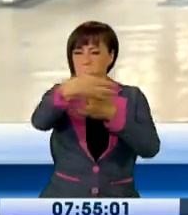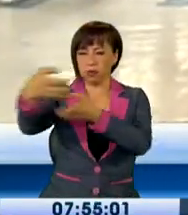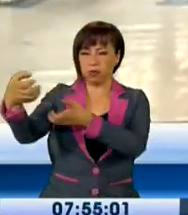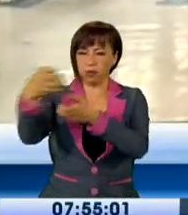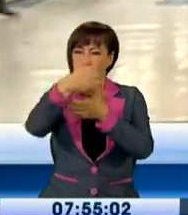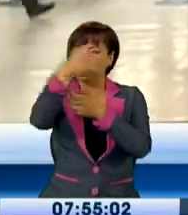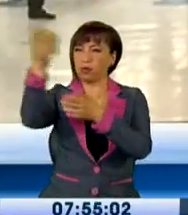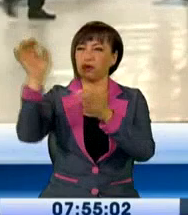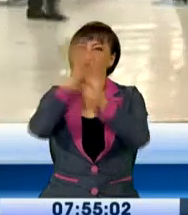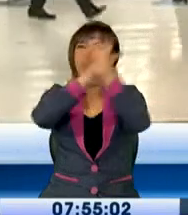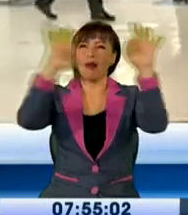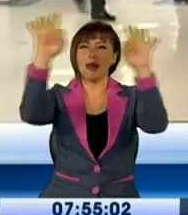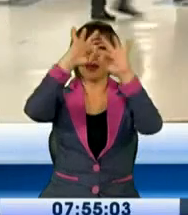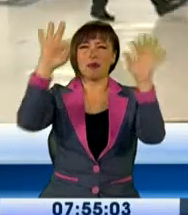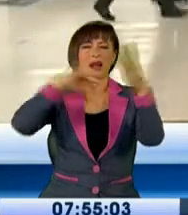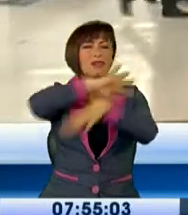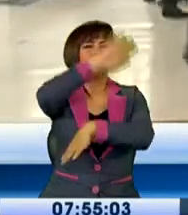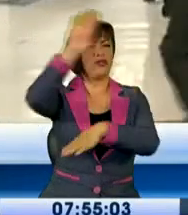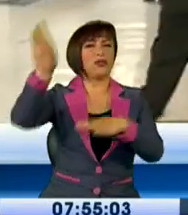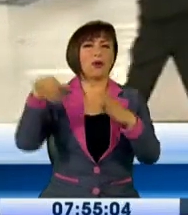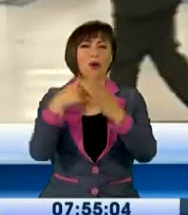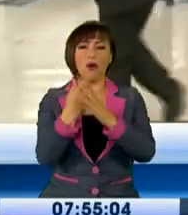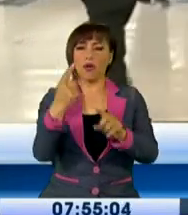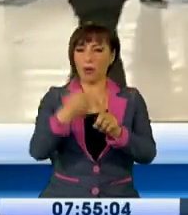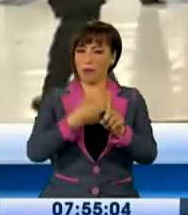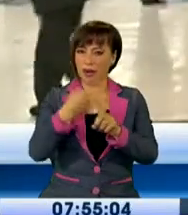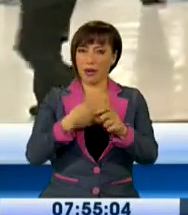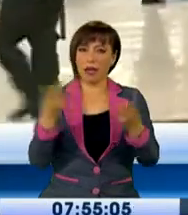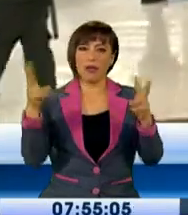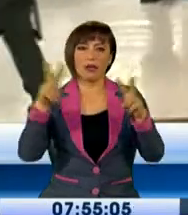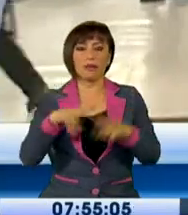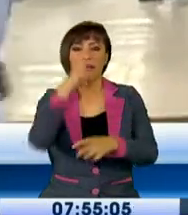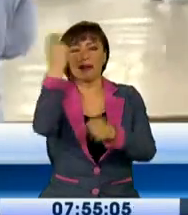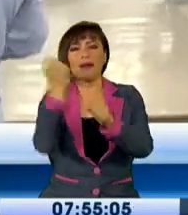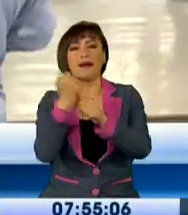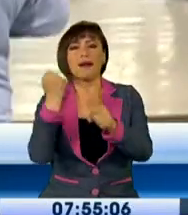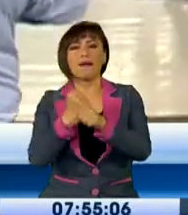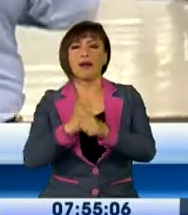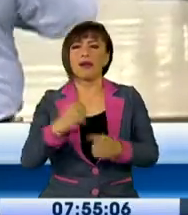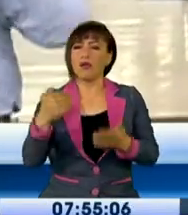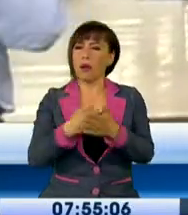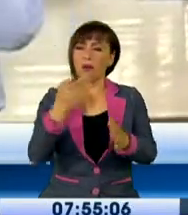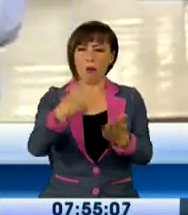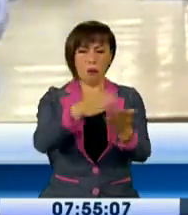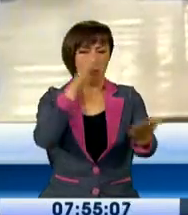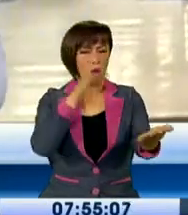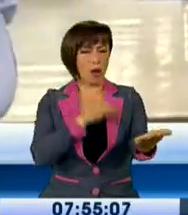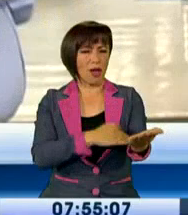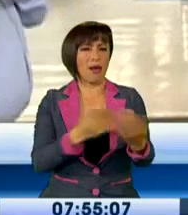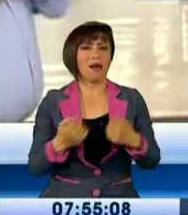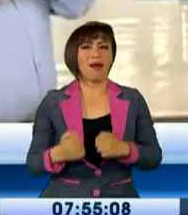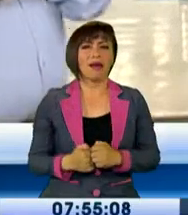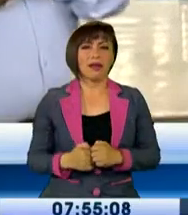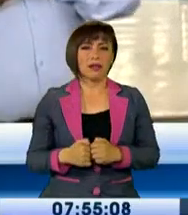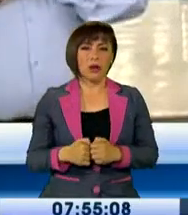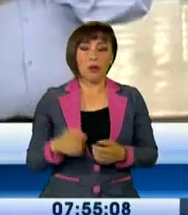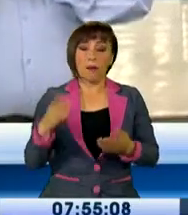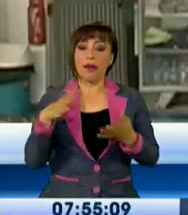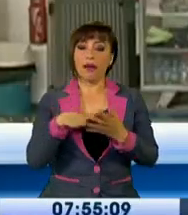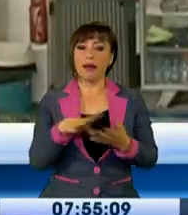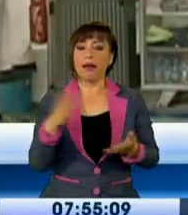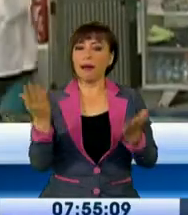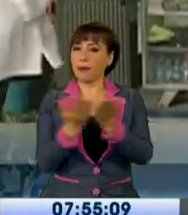limpieza a todo el mercado. También estamos trabajando ya en el nuevo proyecto que es la contenerización de los desechos